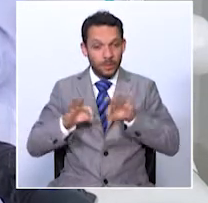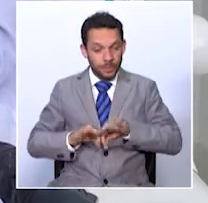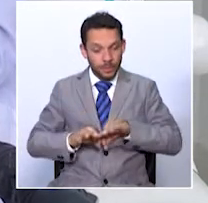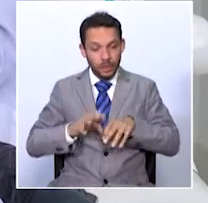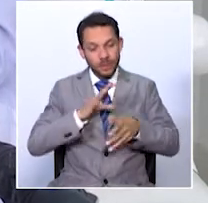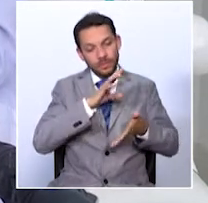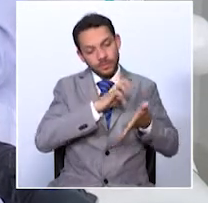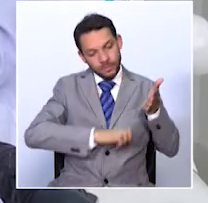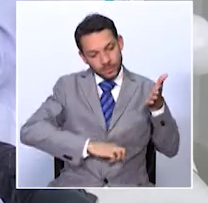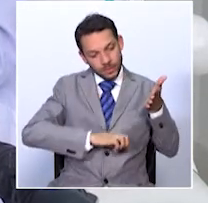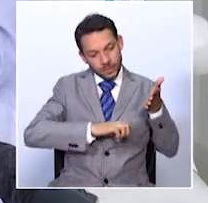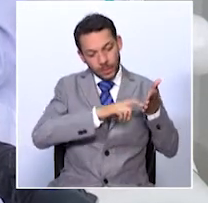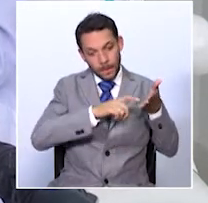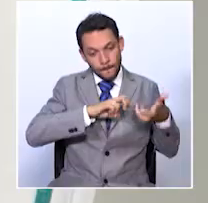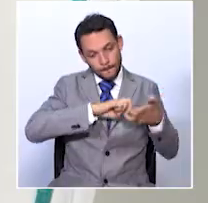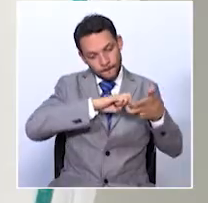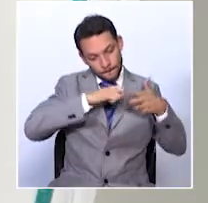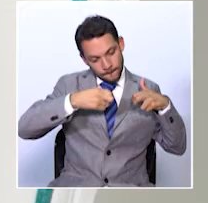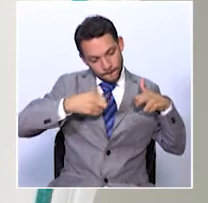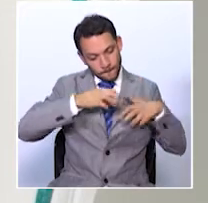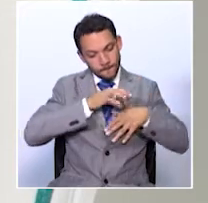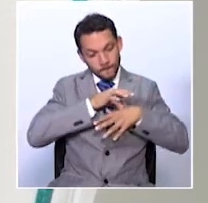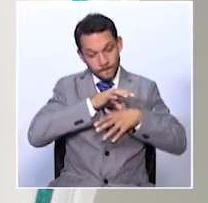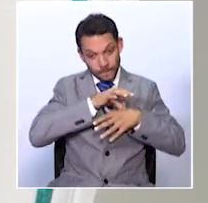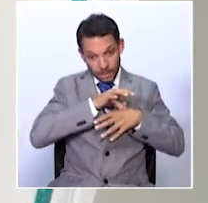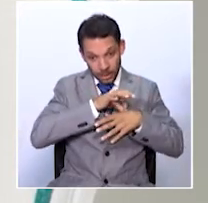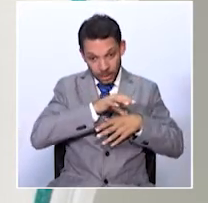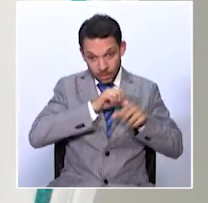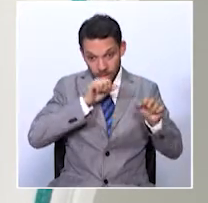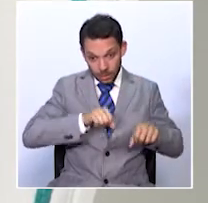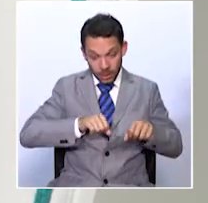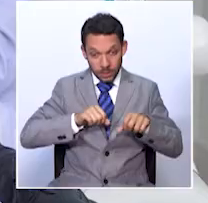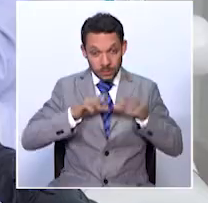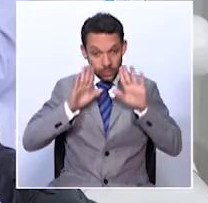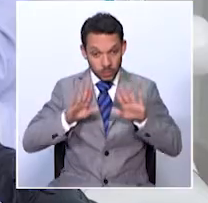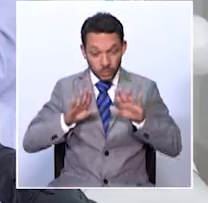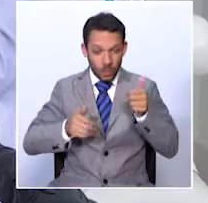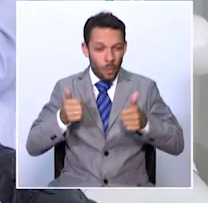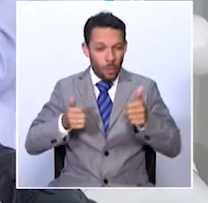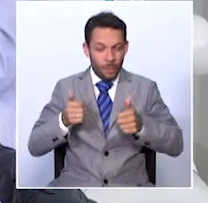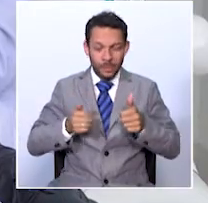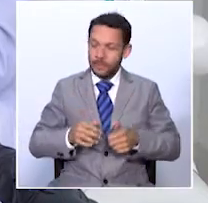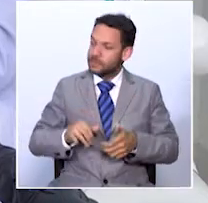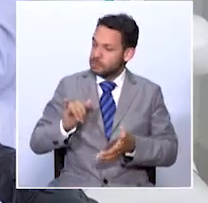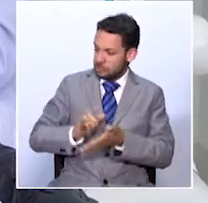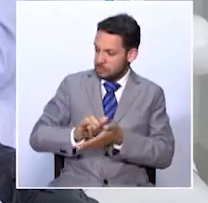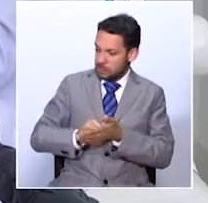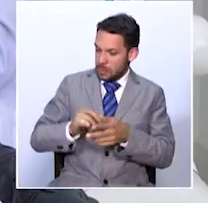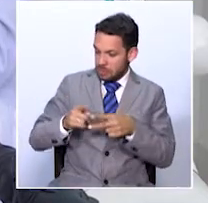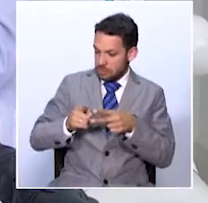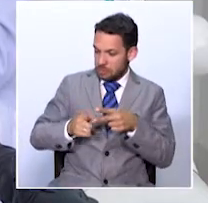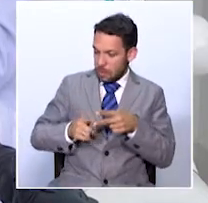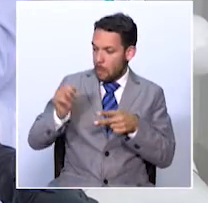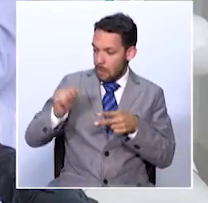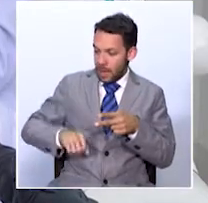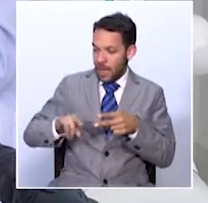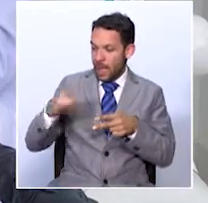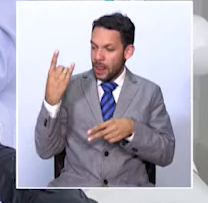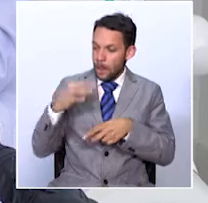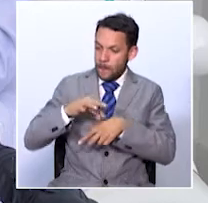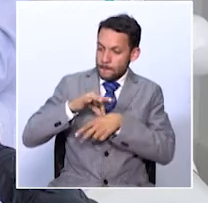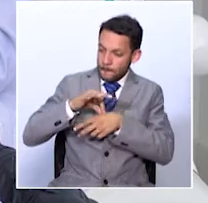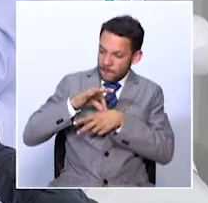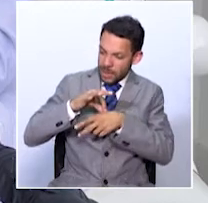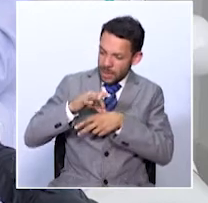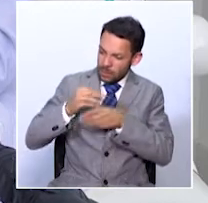de piel, también se puede quitar sobrante de piel en el párpado inferior? En los dos se puede retirar sobrante de piel.